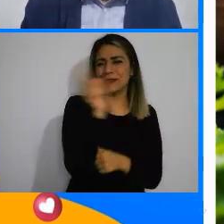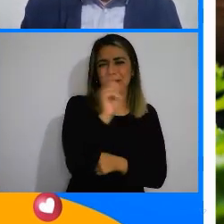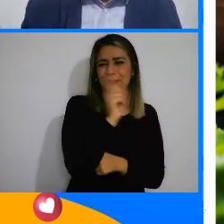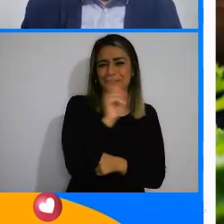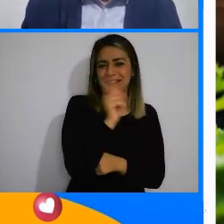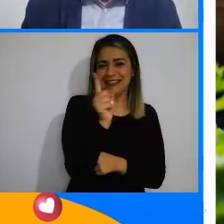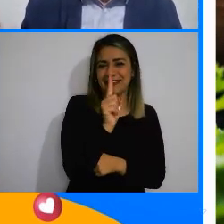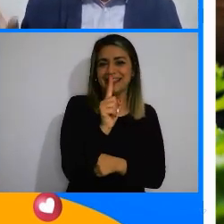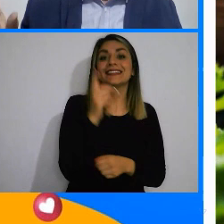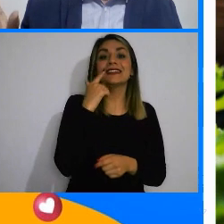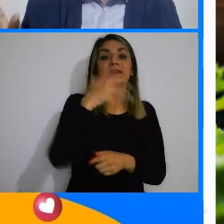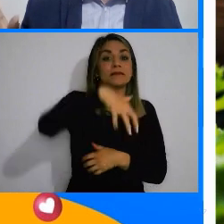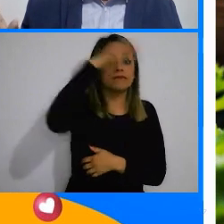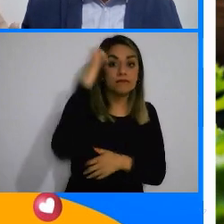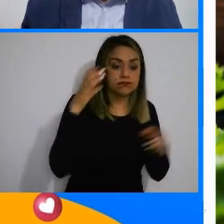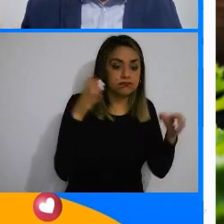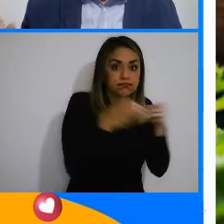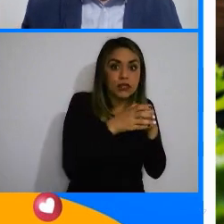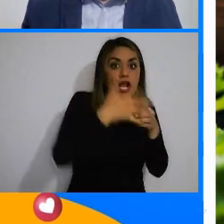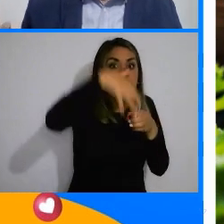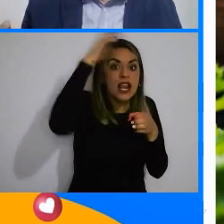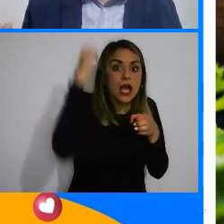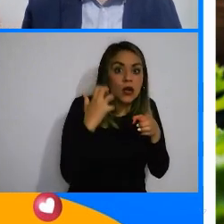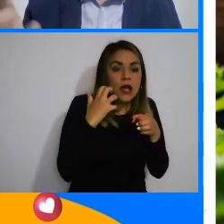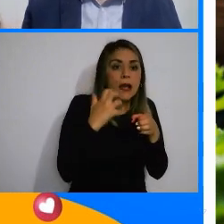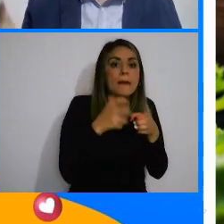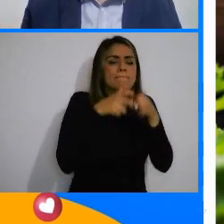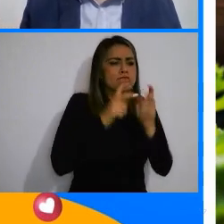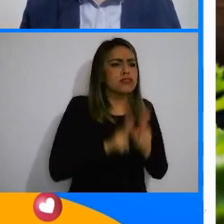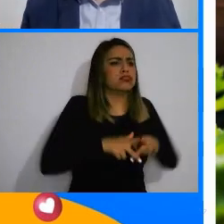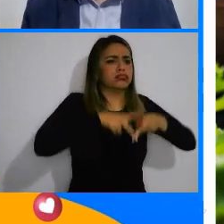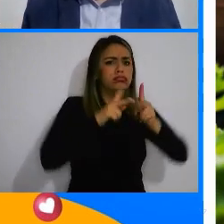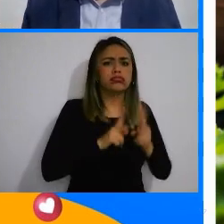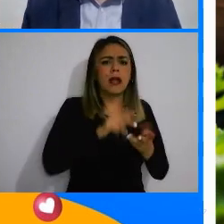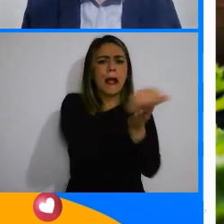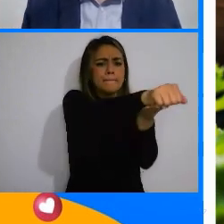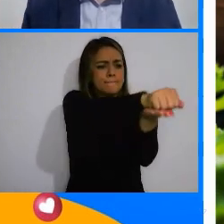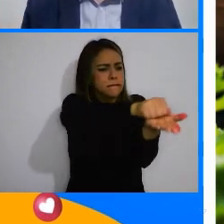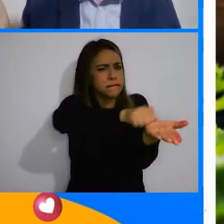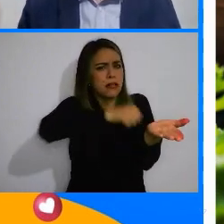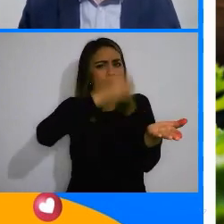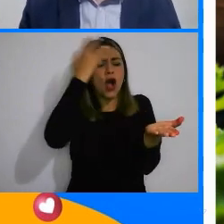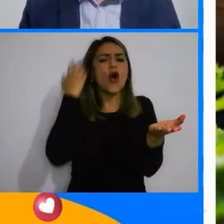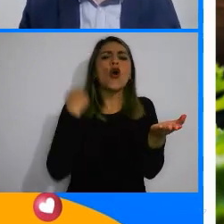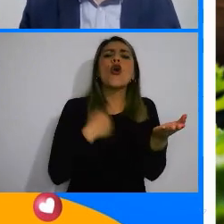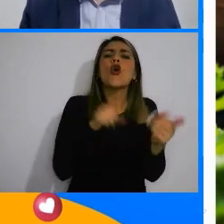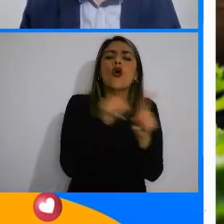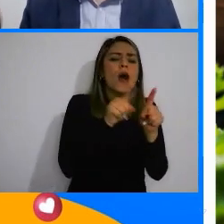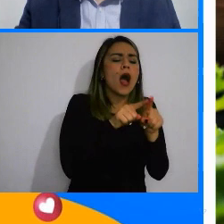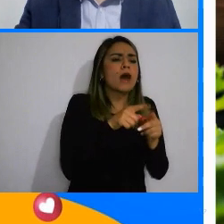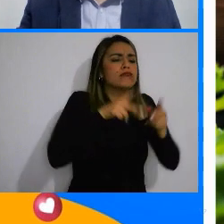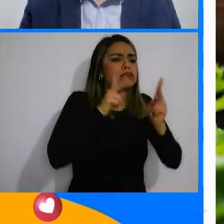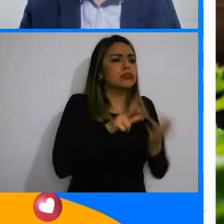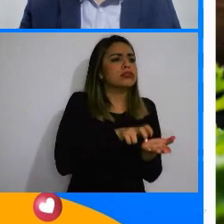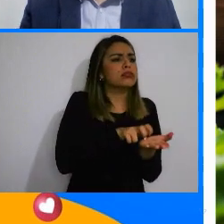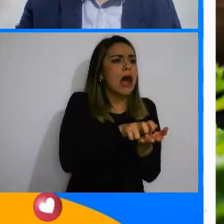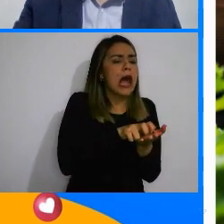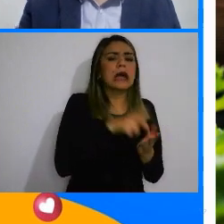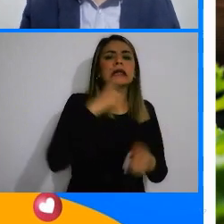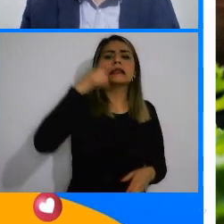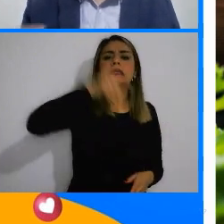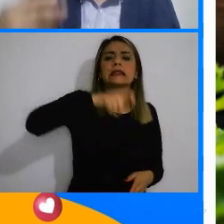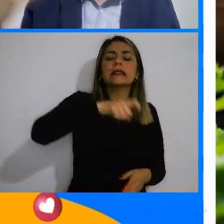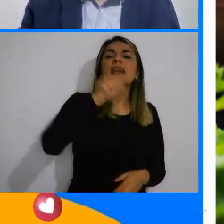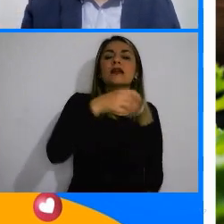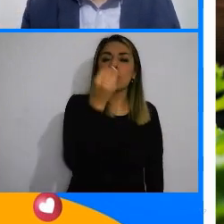las poblaciones de leones viajan, recorren las sabanas en el África como resultado de la necesidad de